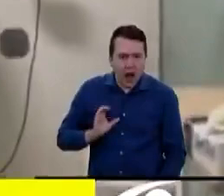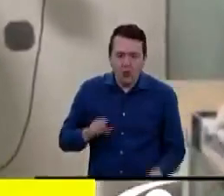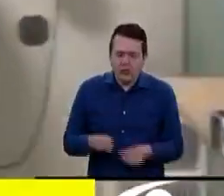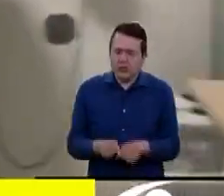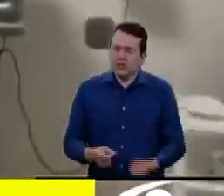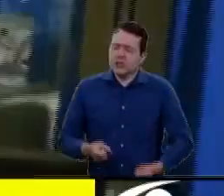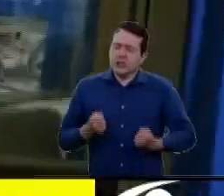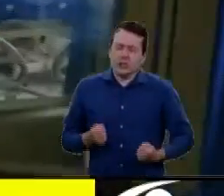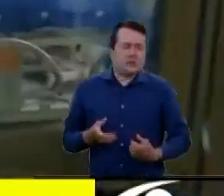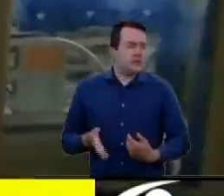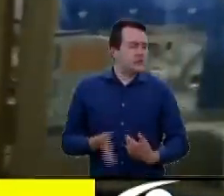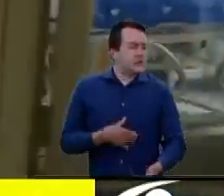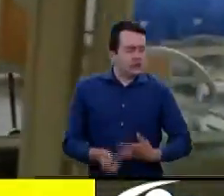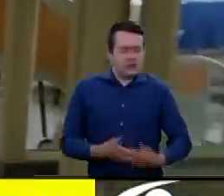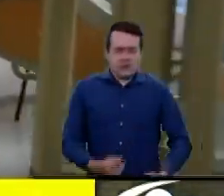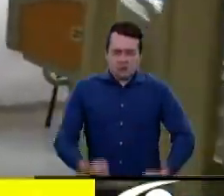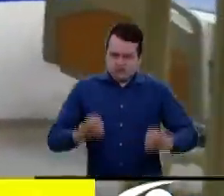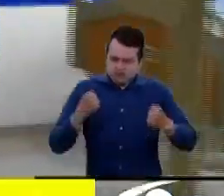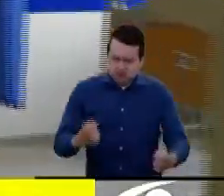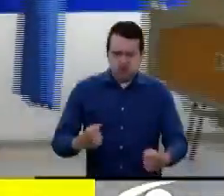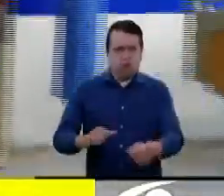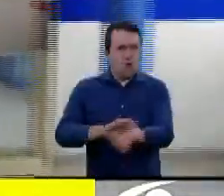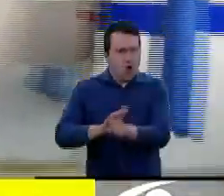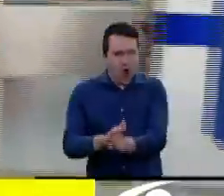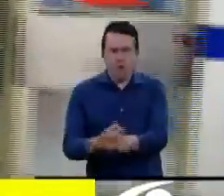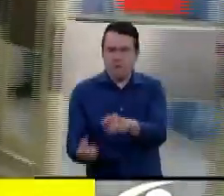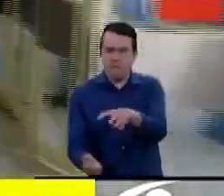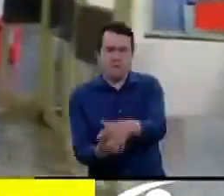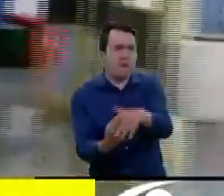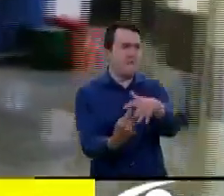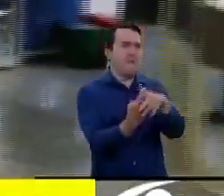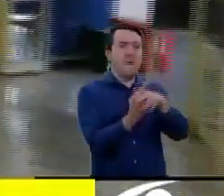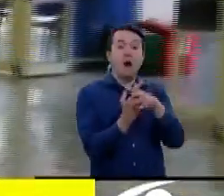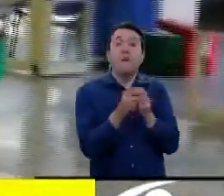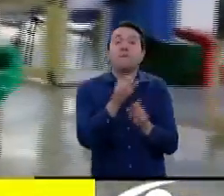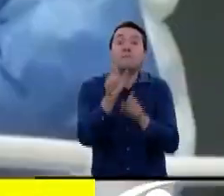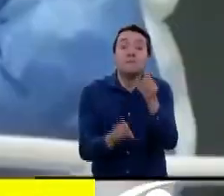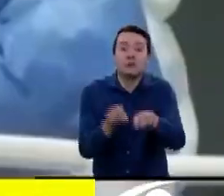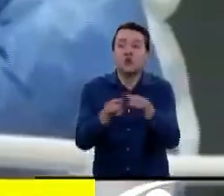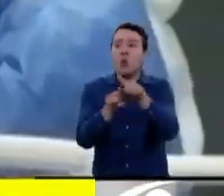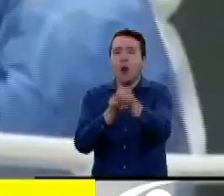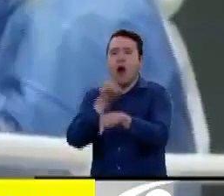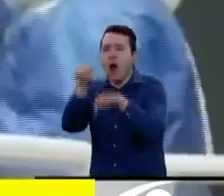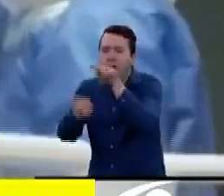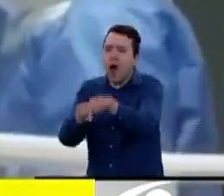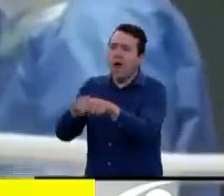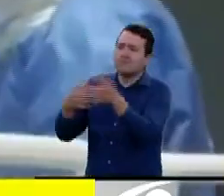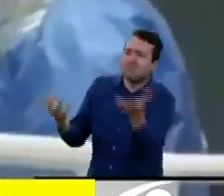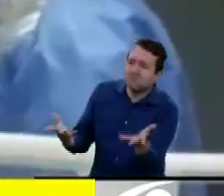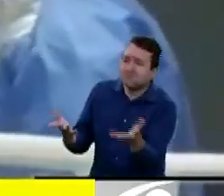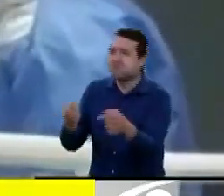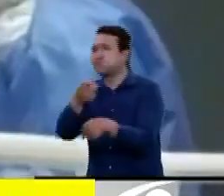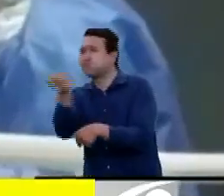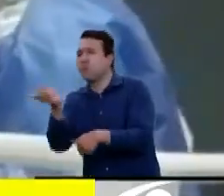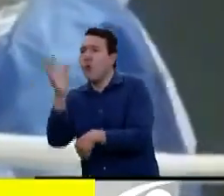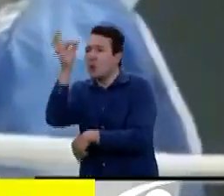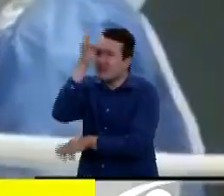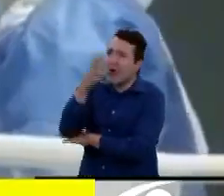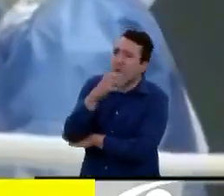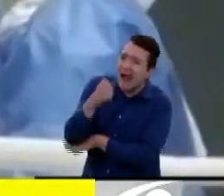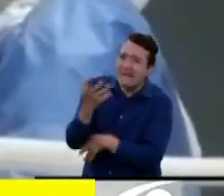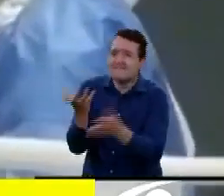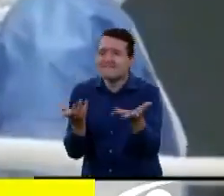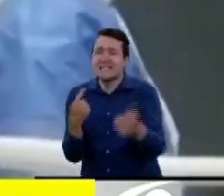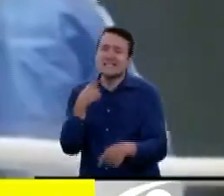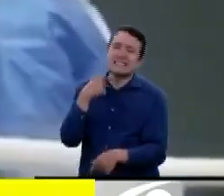temible coronavirus, y miles de pacientes sufren por las aterradoras precariedades de nuestro sistema de salud, muchos se